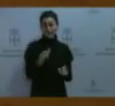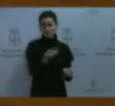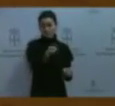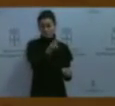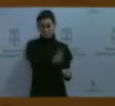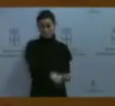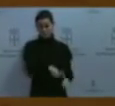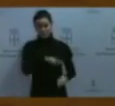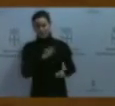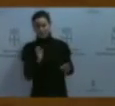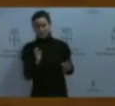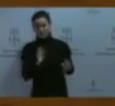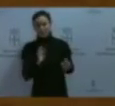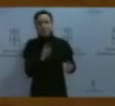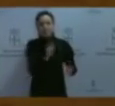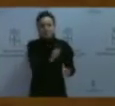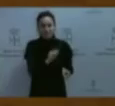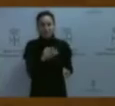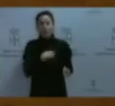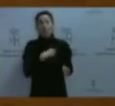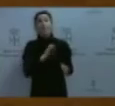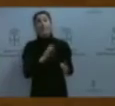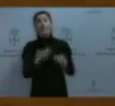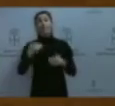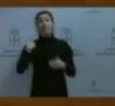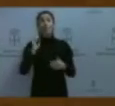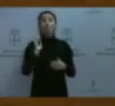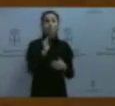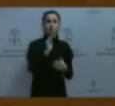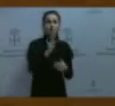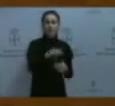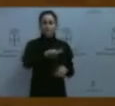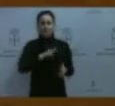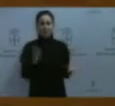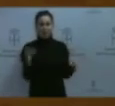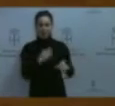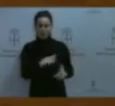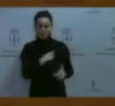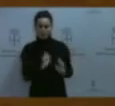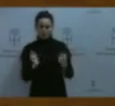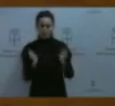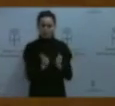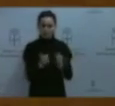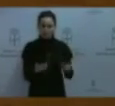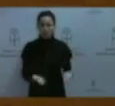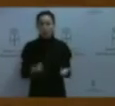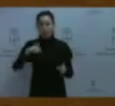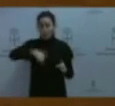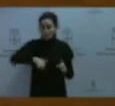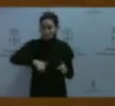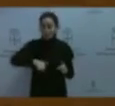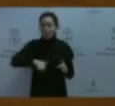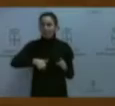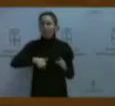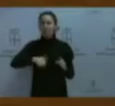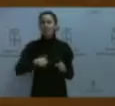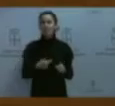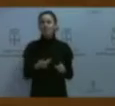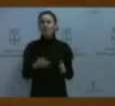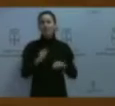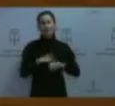y alguna otra que sí formulé y que no me contestó la comisión. Como guay sí contamos con